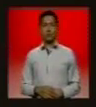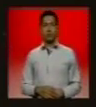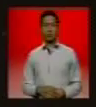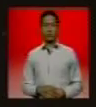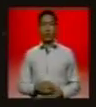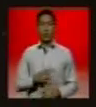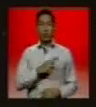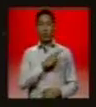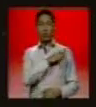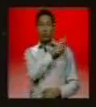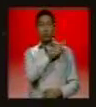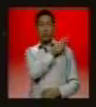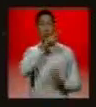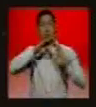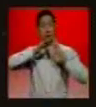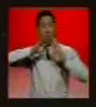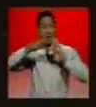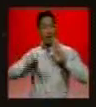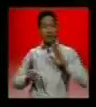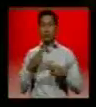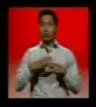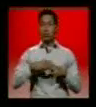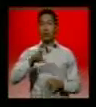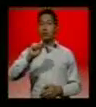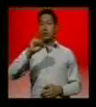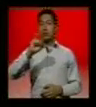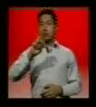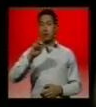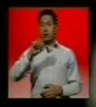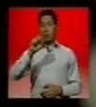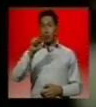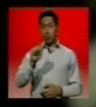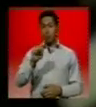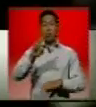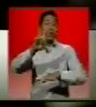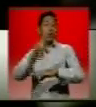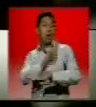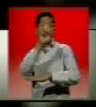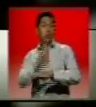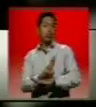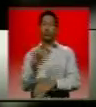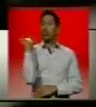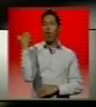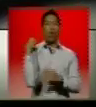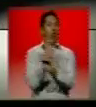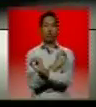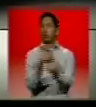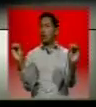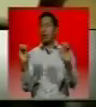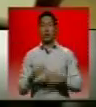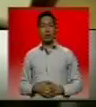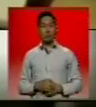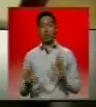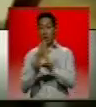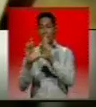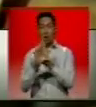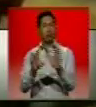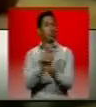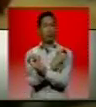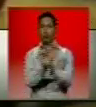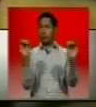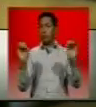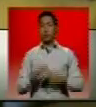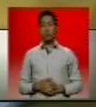La Universidad Andina Simón Bolívar a la fecha no tendría un rector designado de forma legal. Así lo afirmó